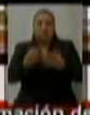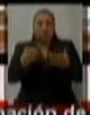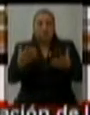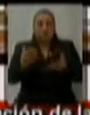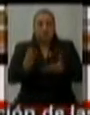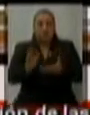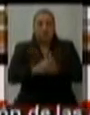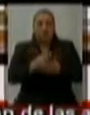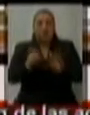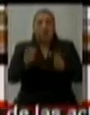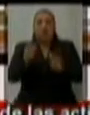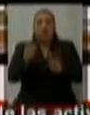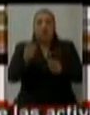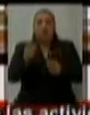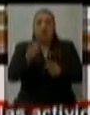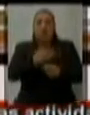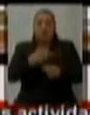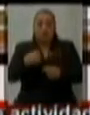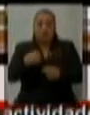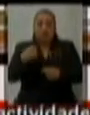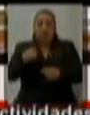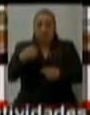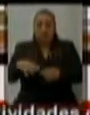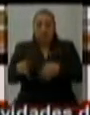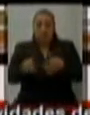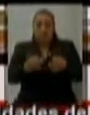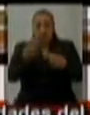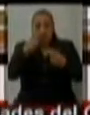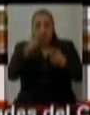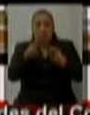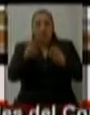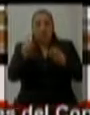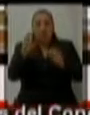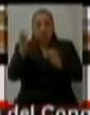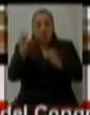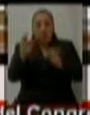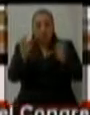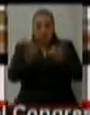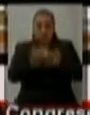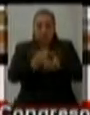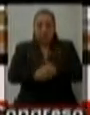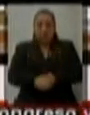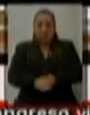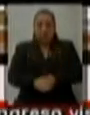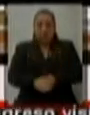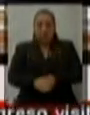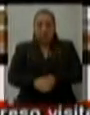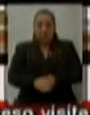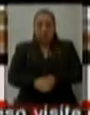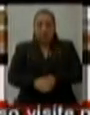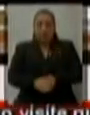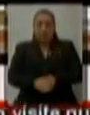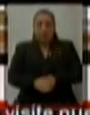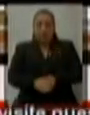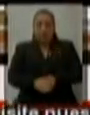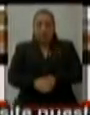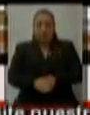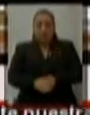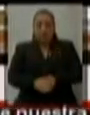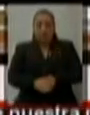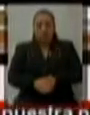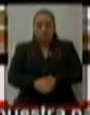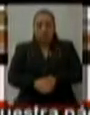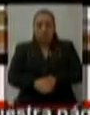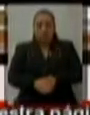presidente Sebastián Piñera aquí al Congreso, y que usted lo ve en vivo y en directo por el canal del Congreso, canal 56, en la señal de